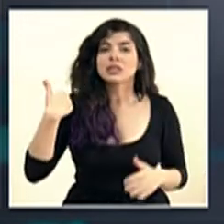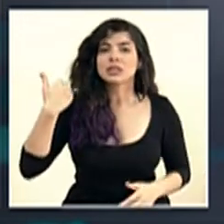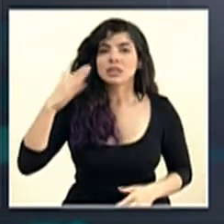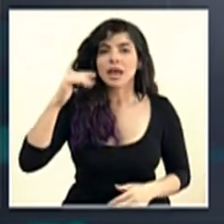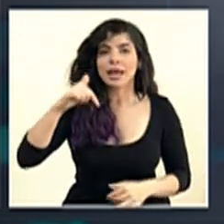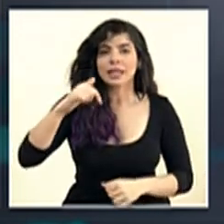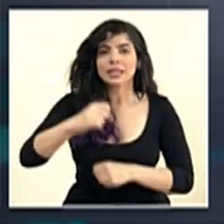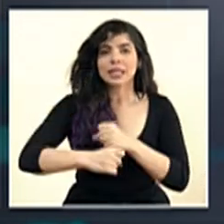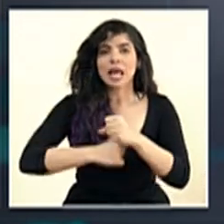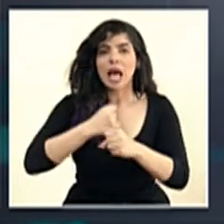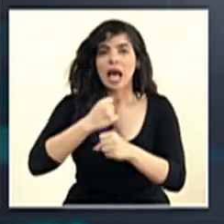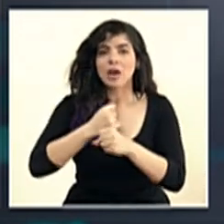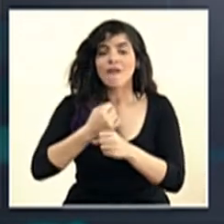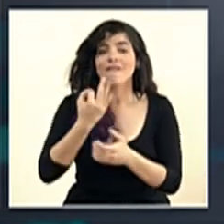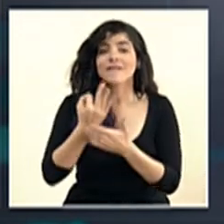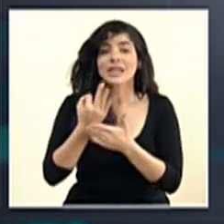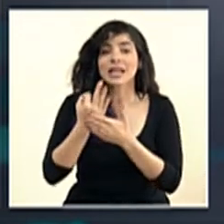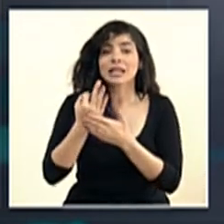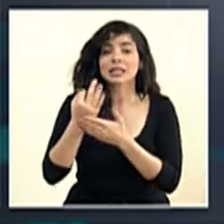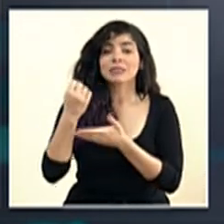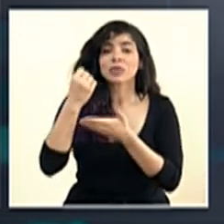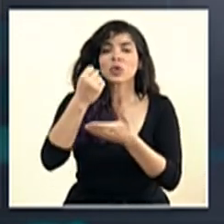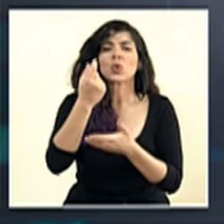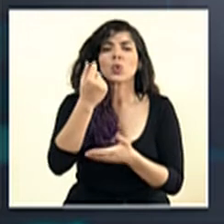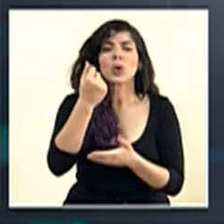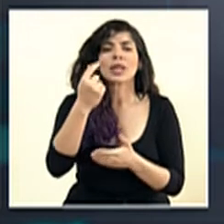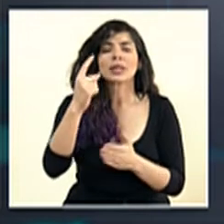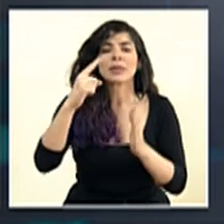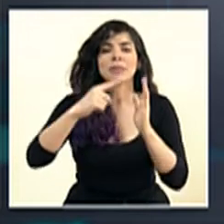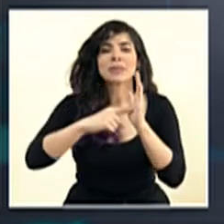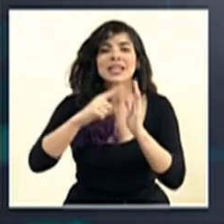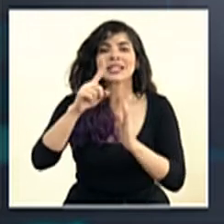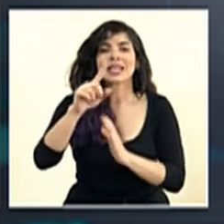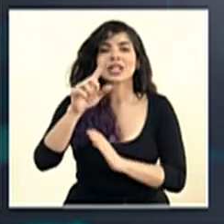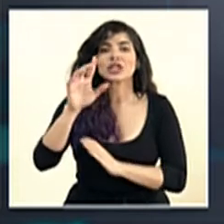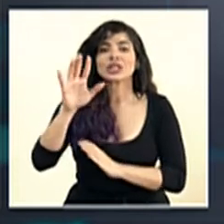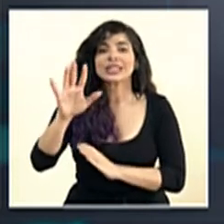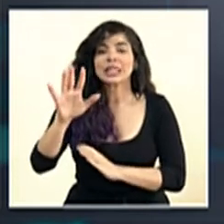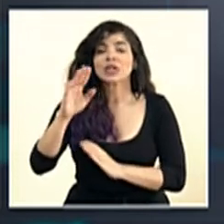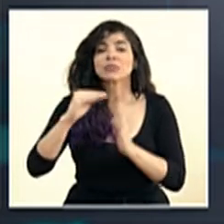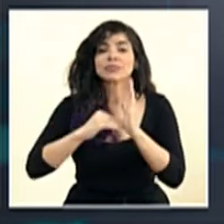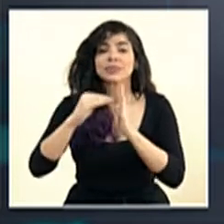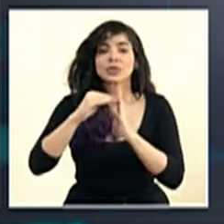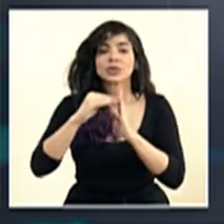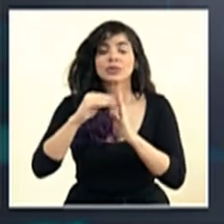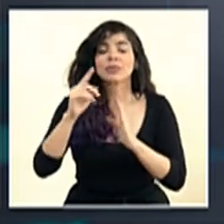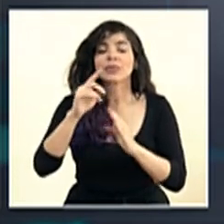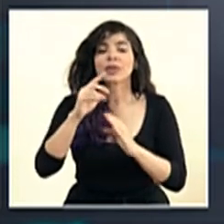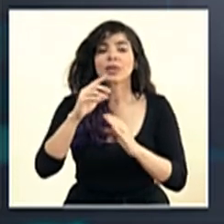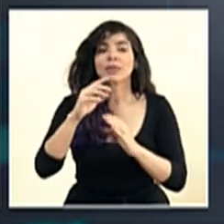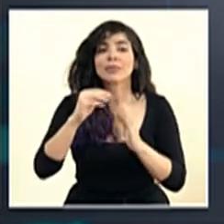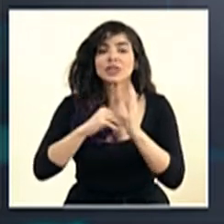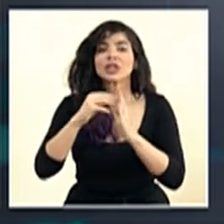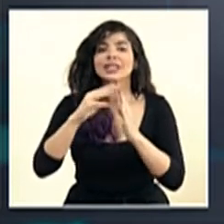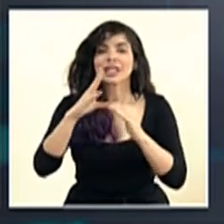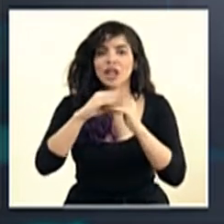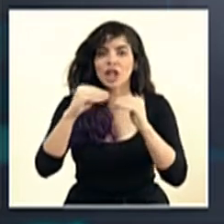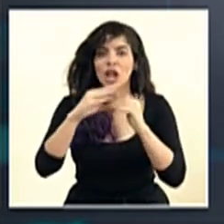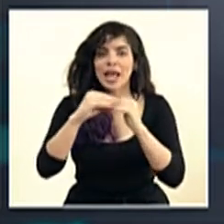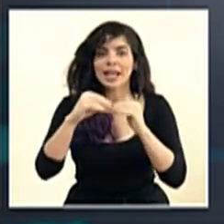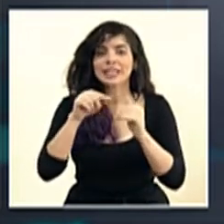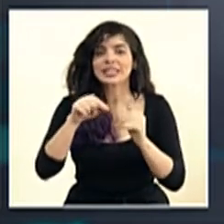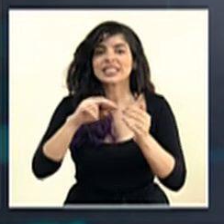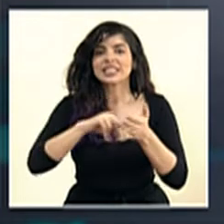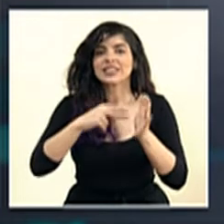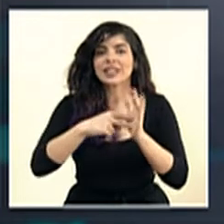año financiado 1.105 millones de dólares, que representan